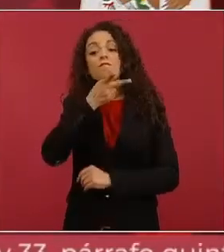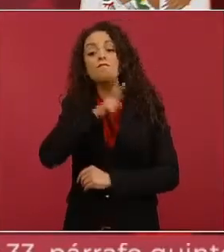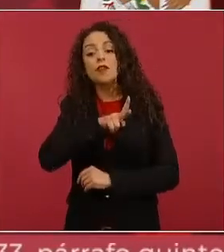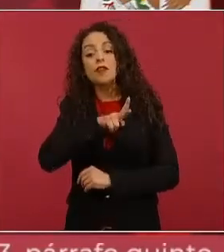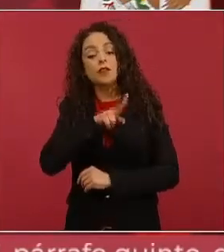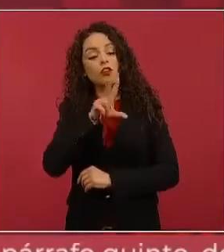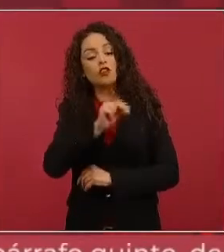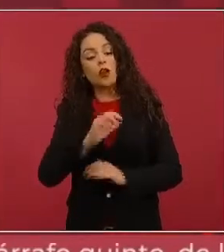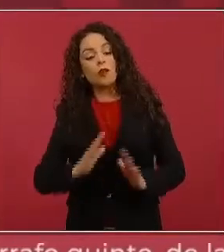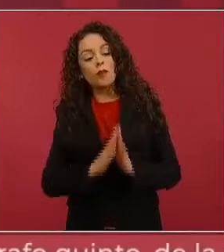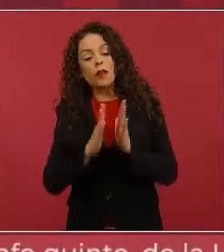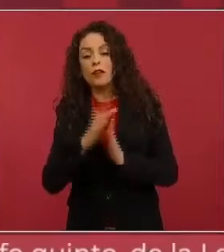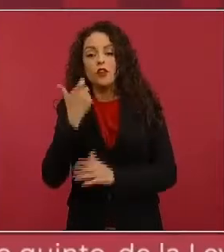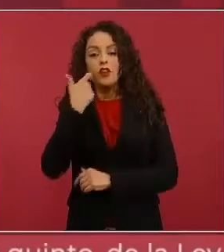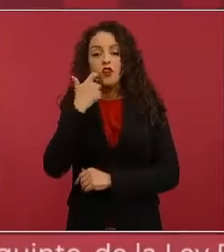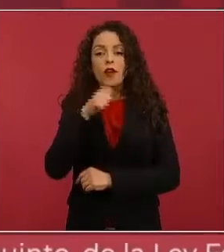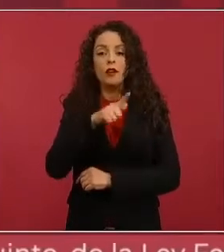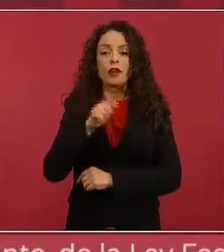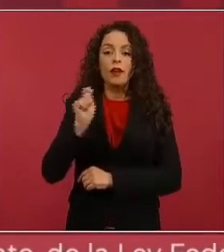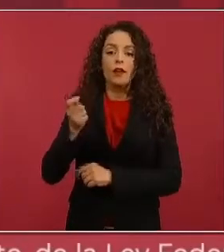participe en la administración.